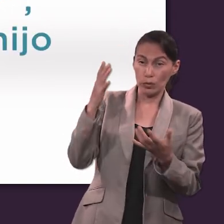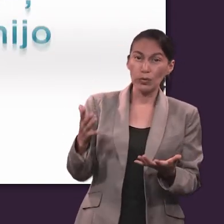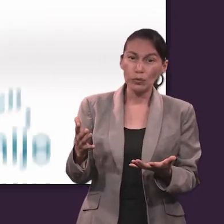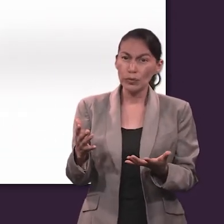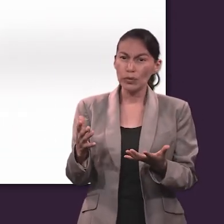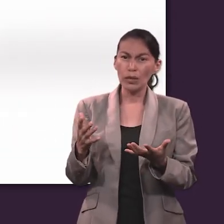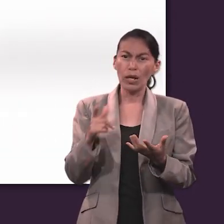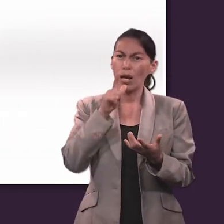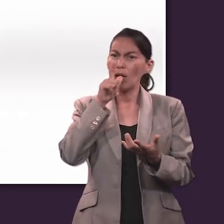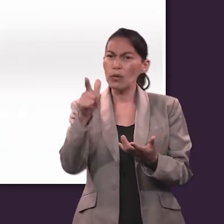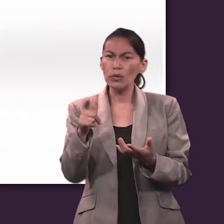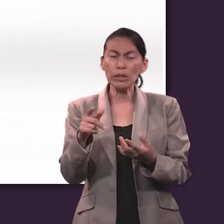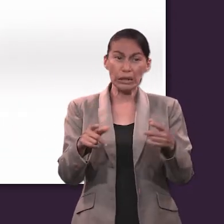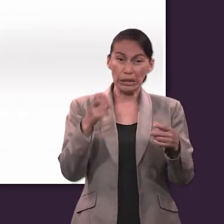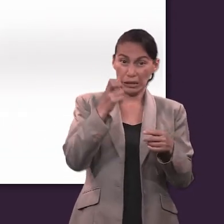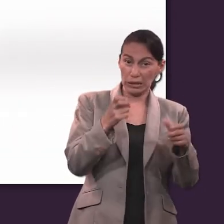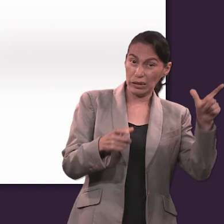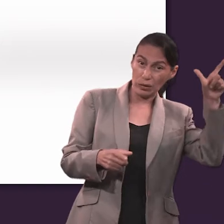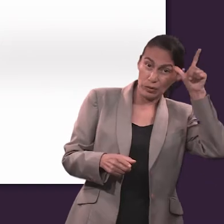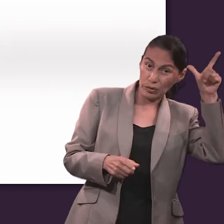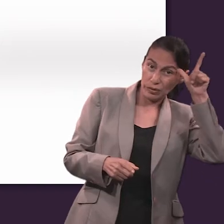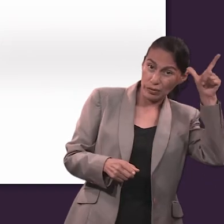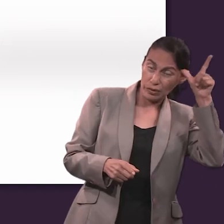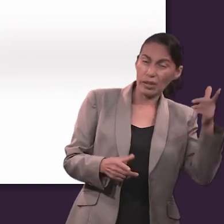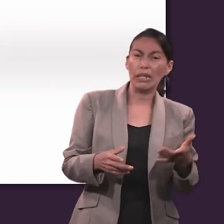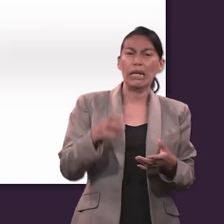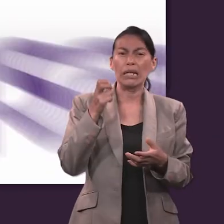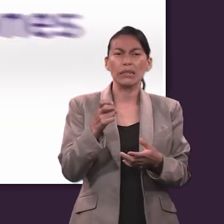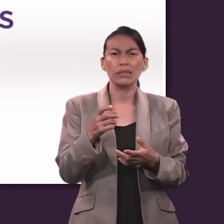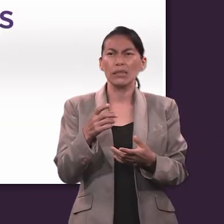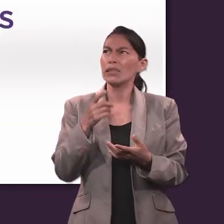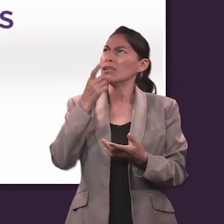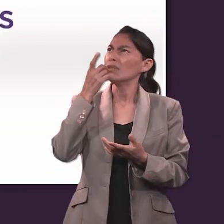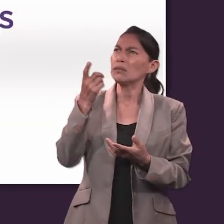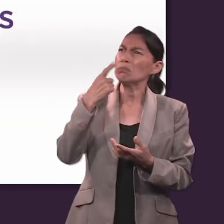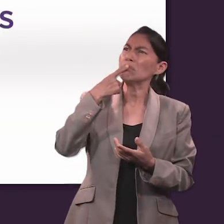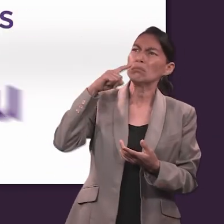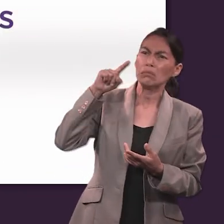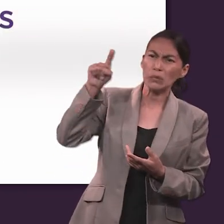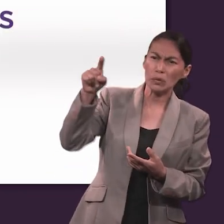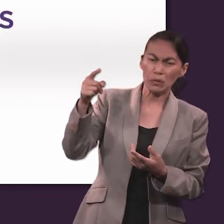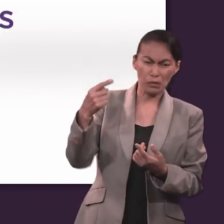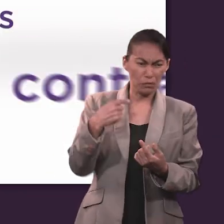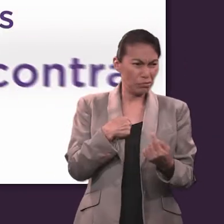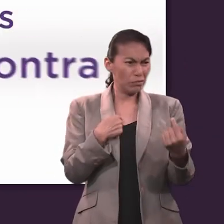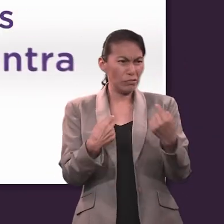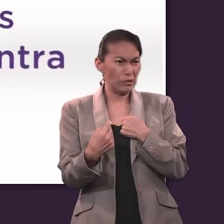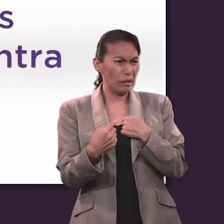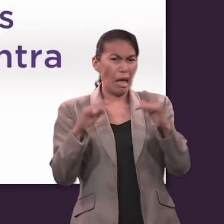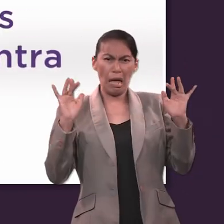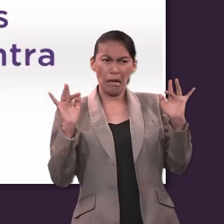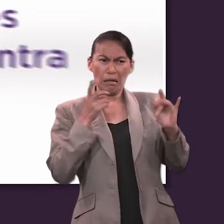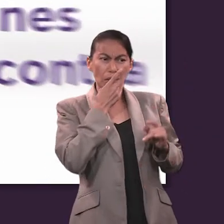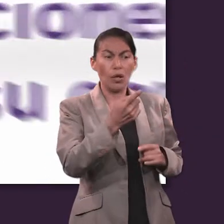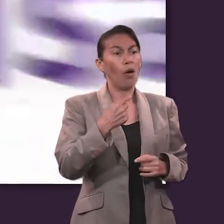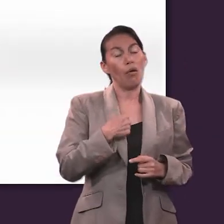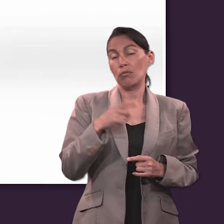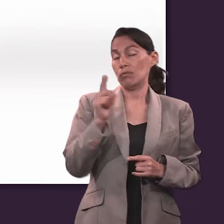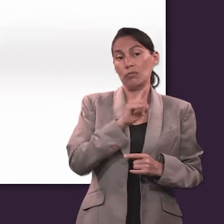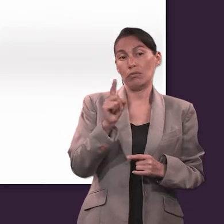Aurora. Lucifer se rebeló contra el Creador Eterno y formuló acusaciones injustificadas en su contra